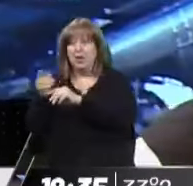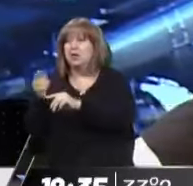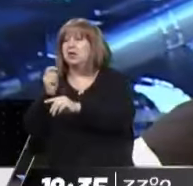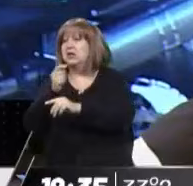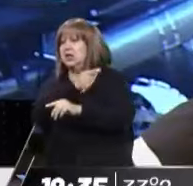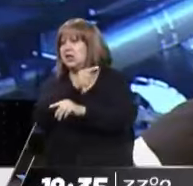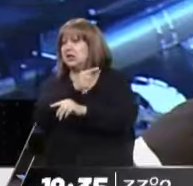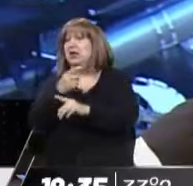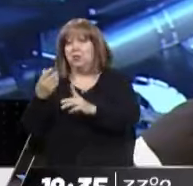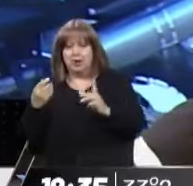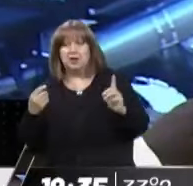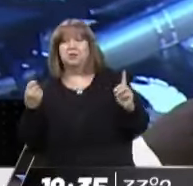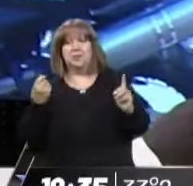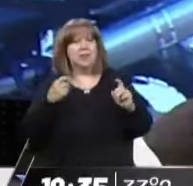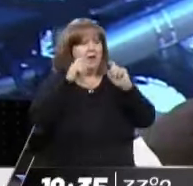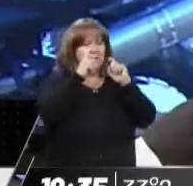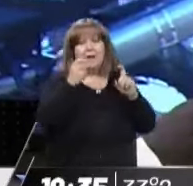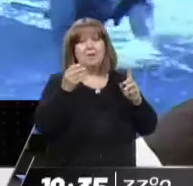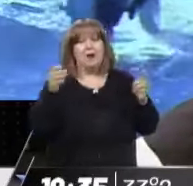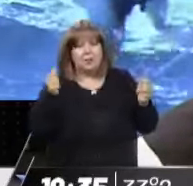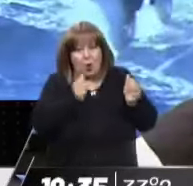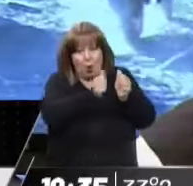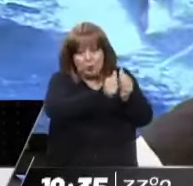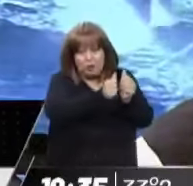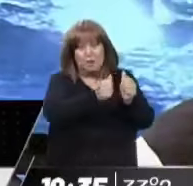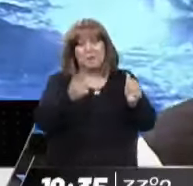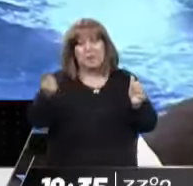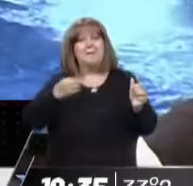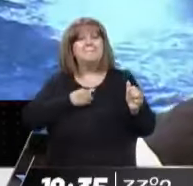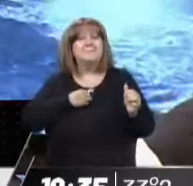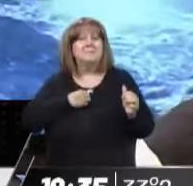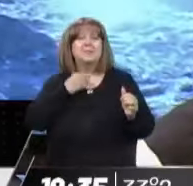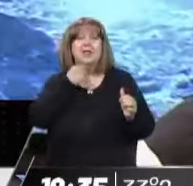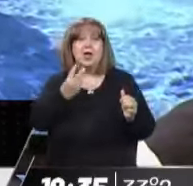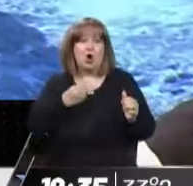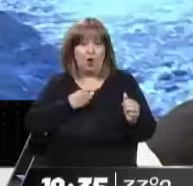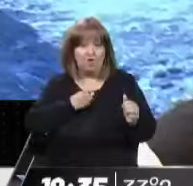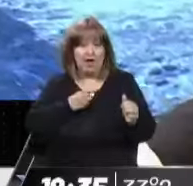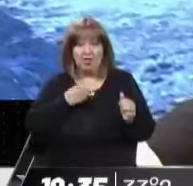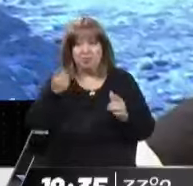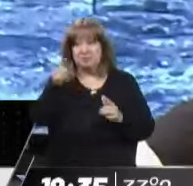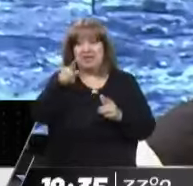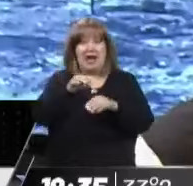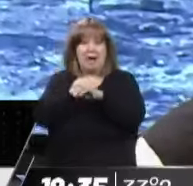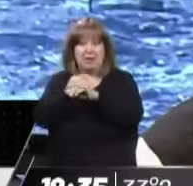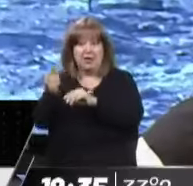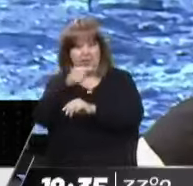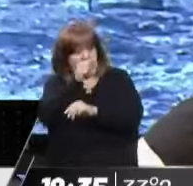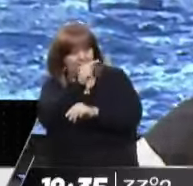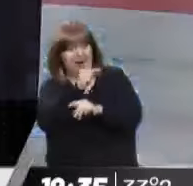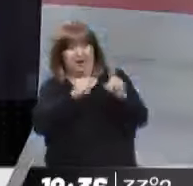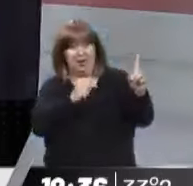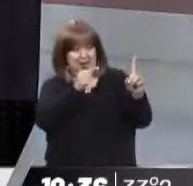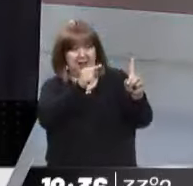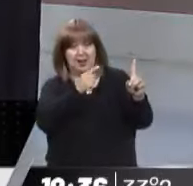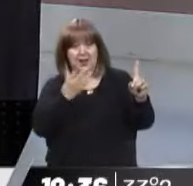hijo, están las llamadas donde le decía, es un buen tipo. Y mi hijo fue confiado porque lo estaba enviando un amigo, obviamente.